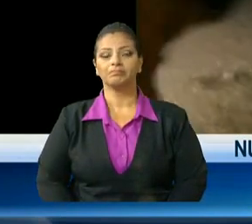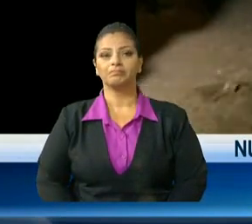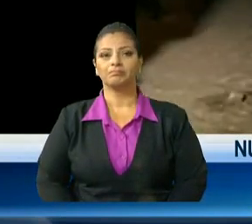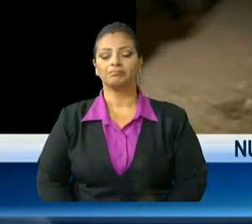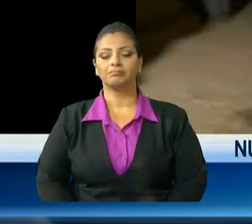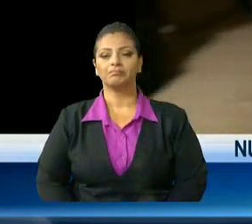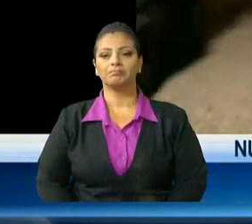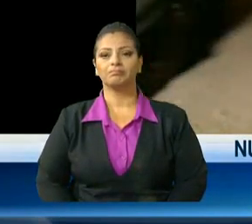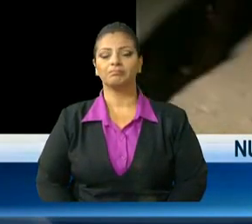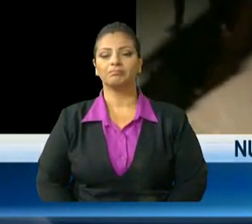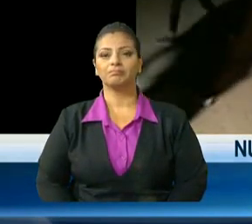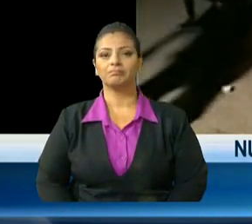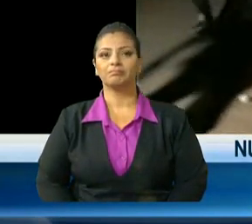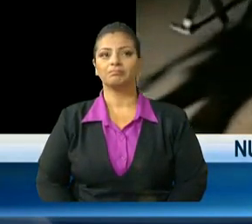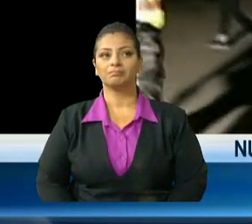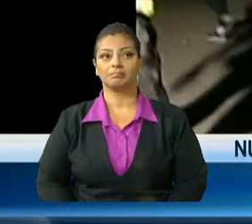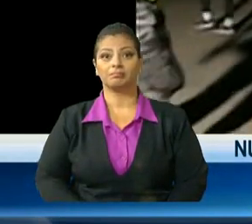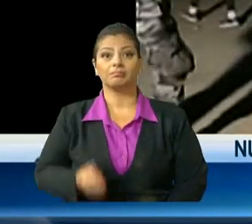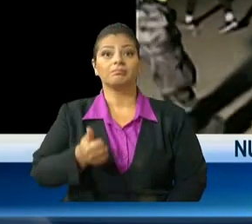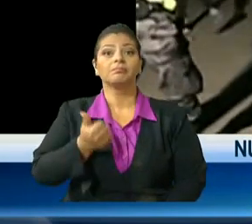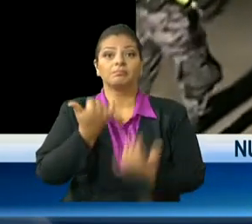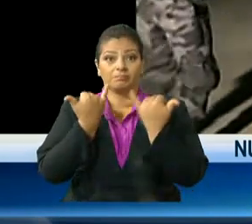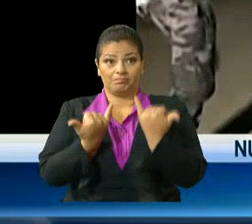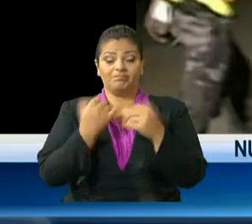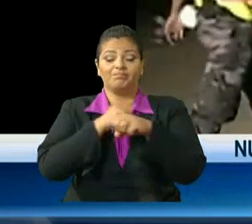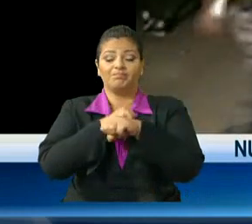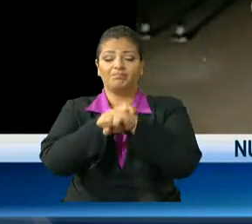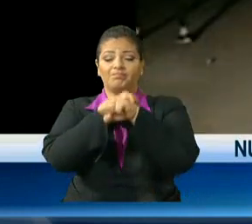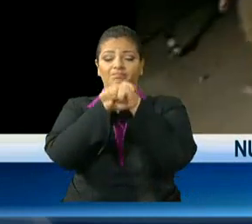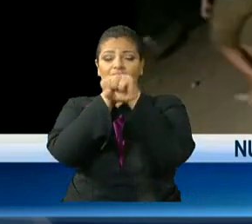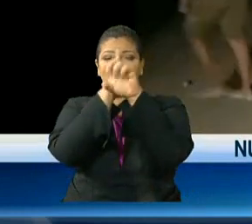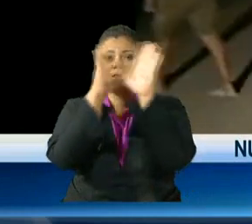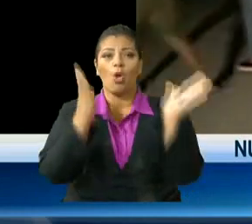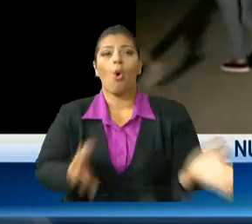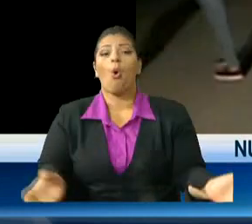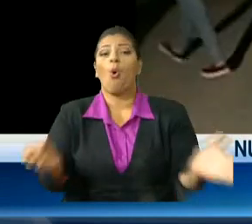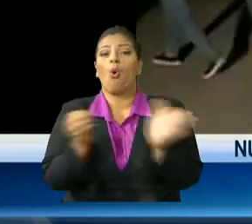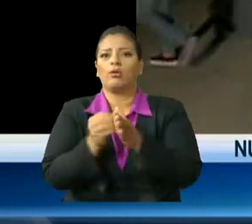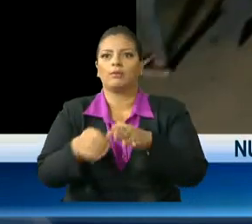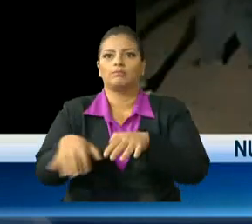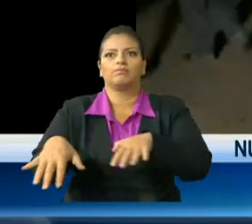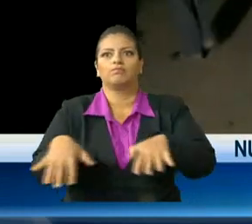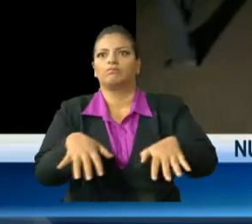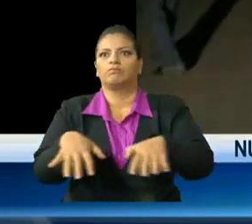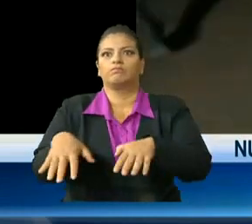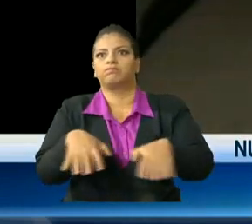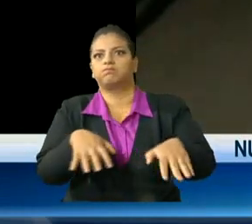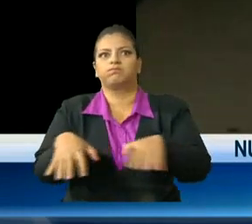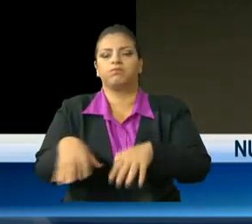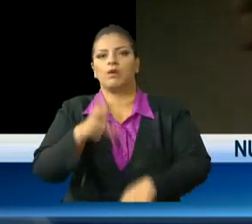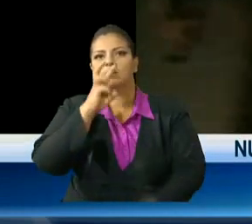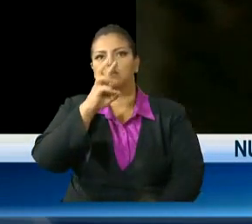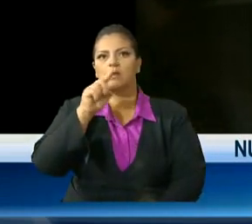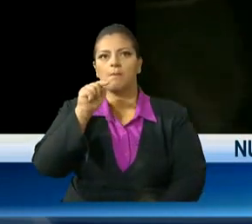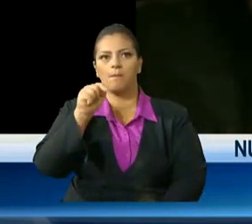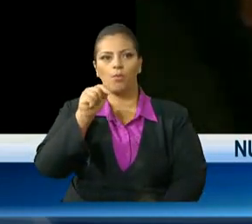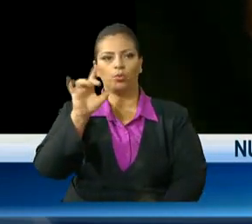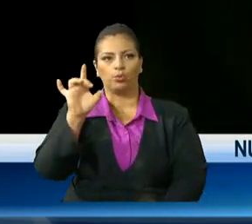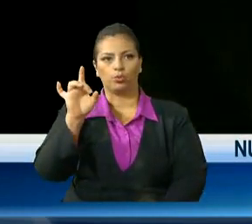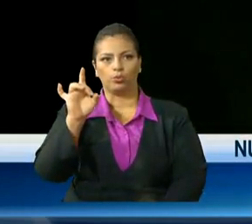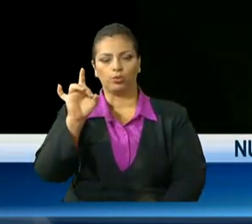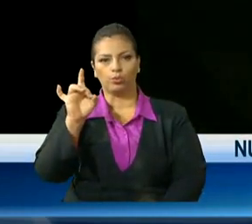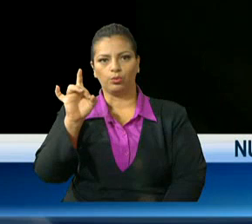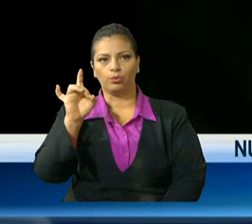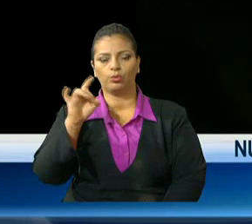del temblor de esta madrugada de 6.2 en la escala de Richter, 3:40 de la madrugada aproximadamente, y